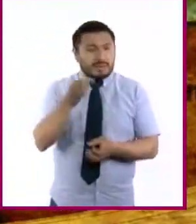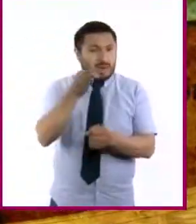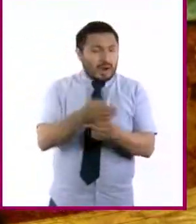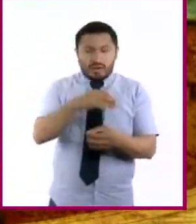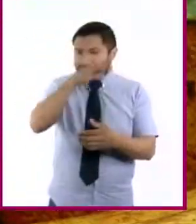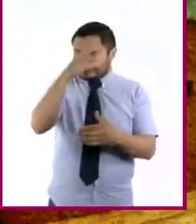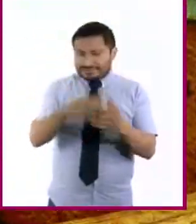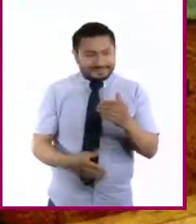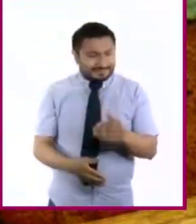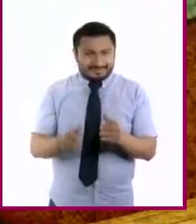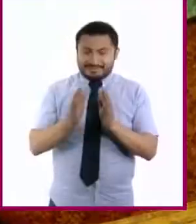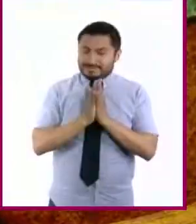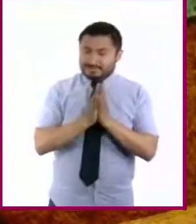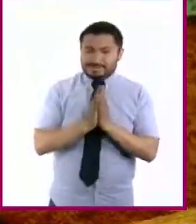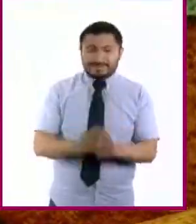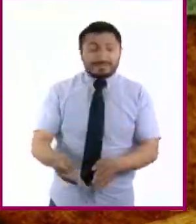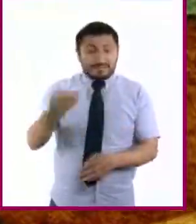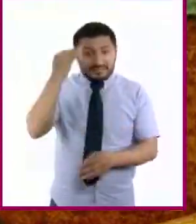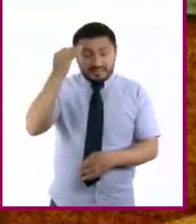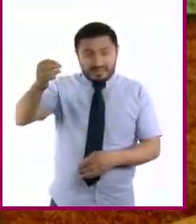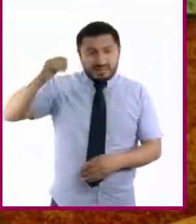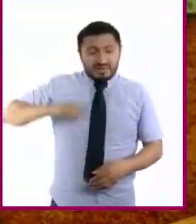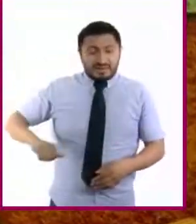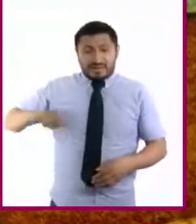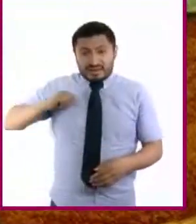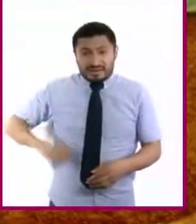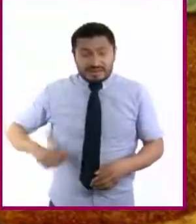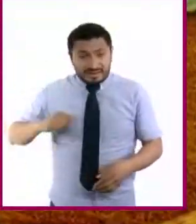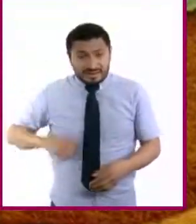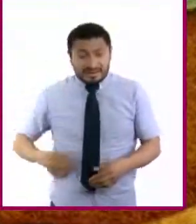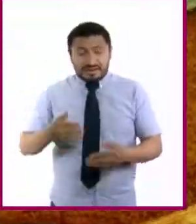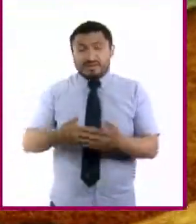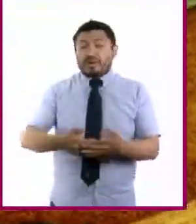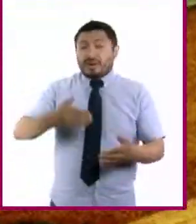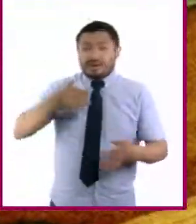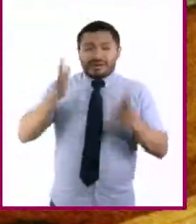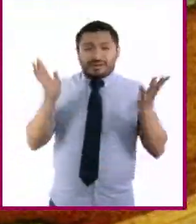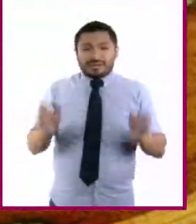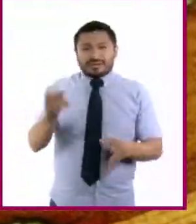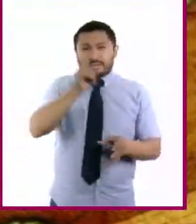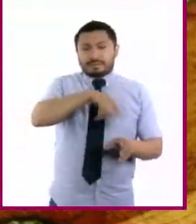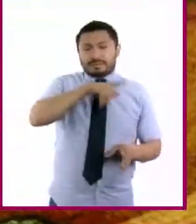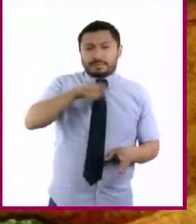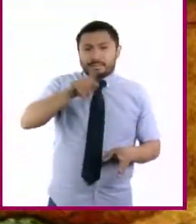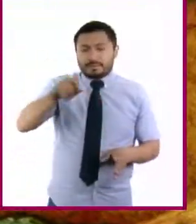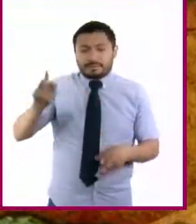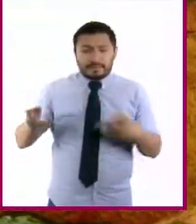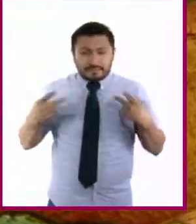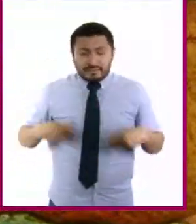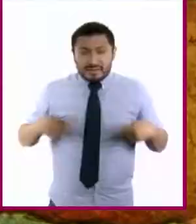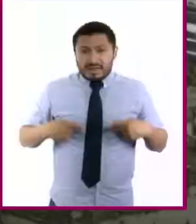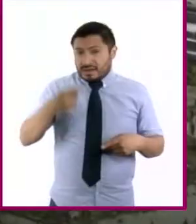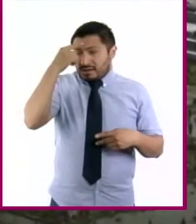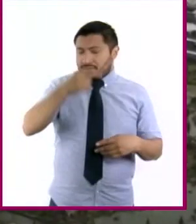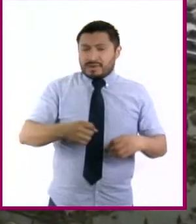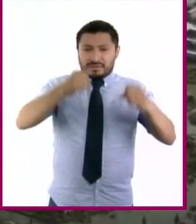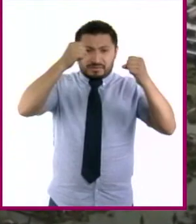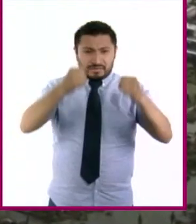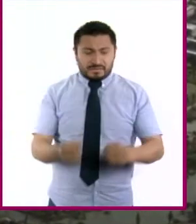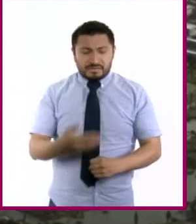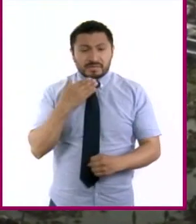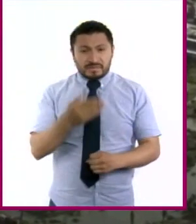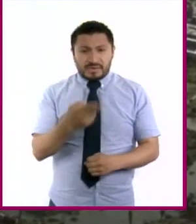Bato. Es que en la época prehispánica ya se elaboraban censos de población para garantizar el buen funcionamiento de las ciudades.